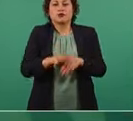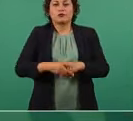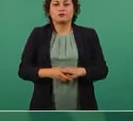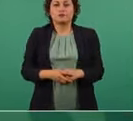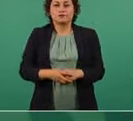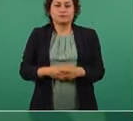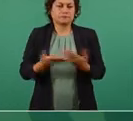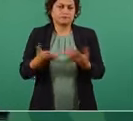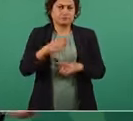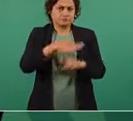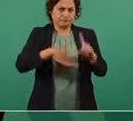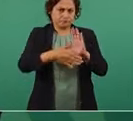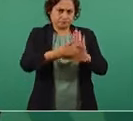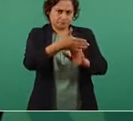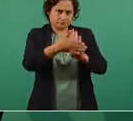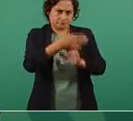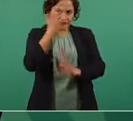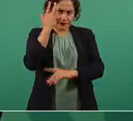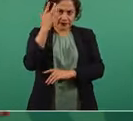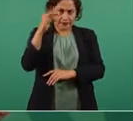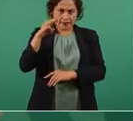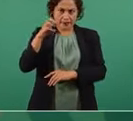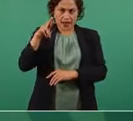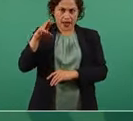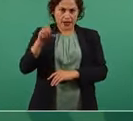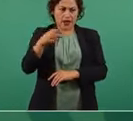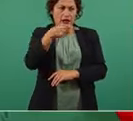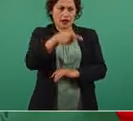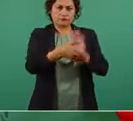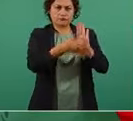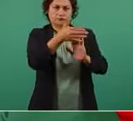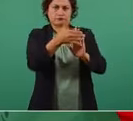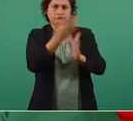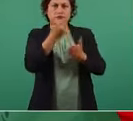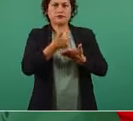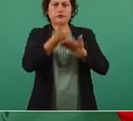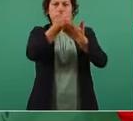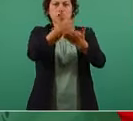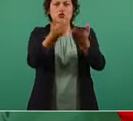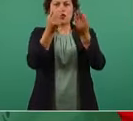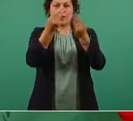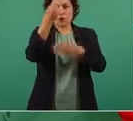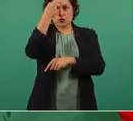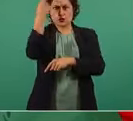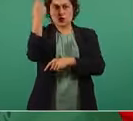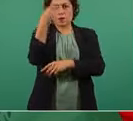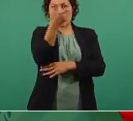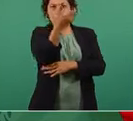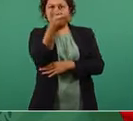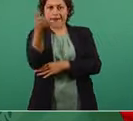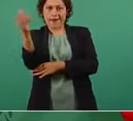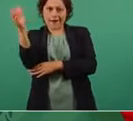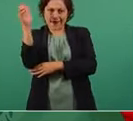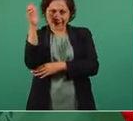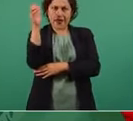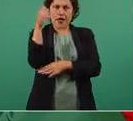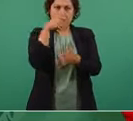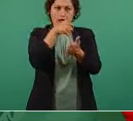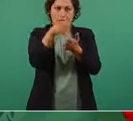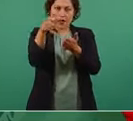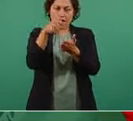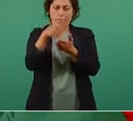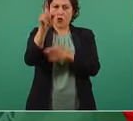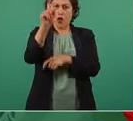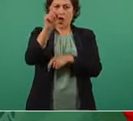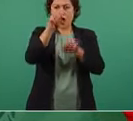una obra que va a ayudar mucho al riego de alrededor de